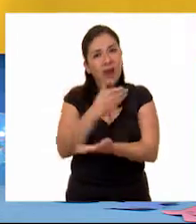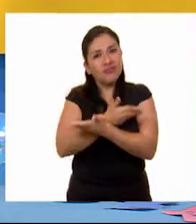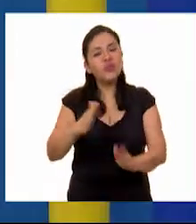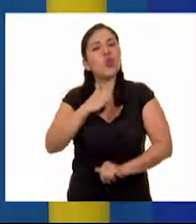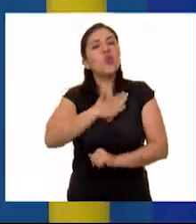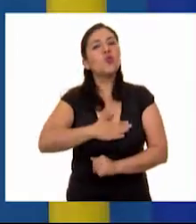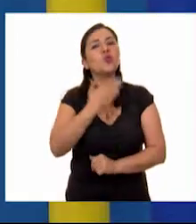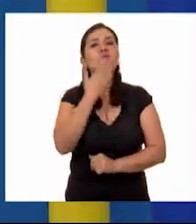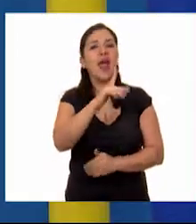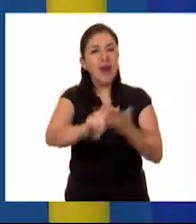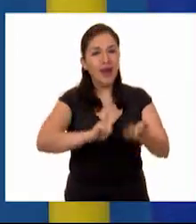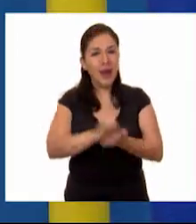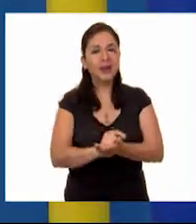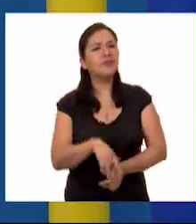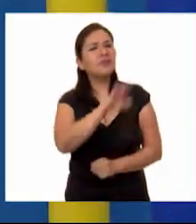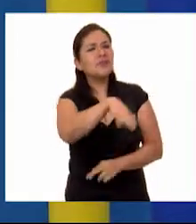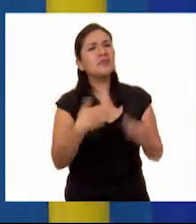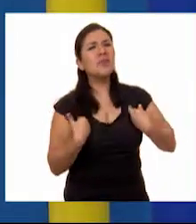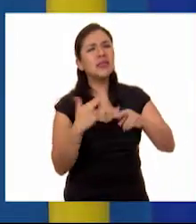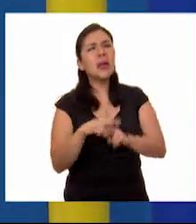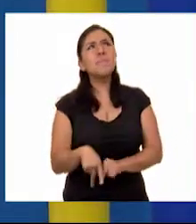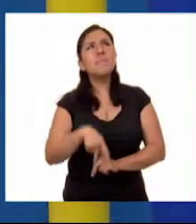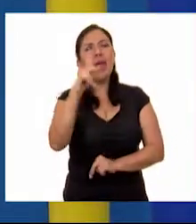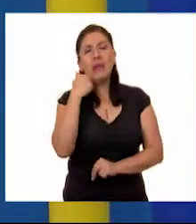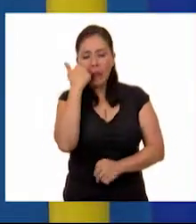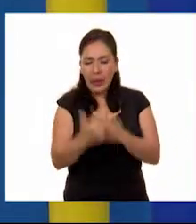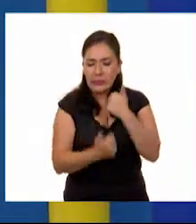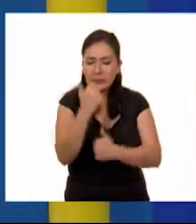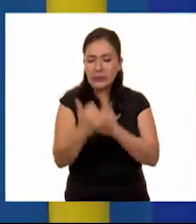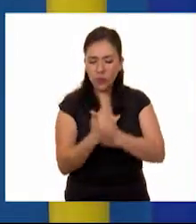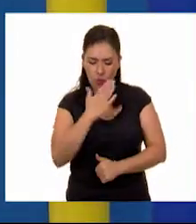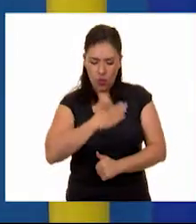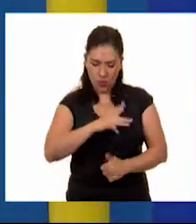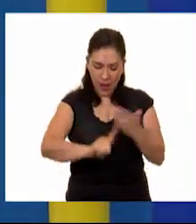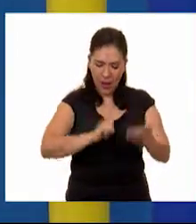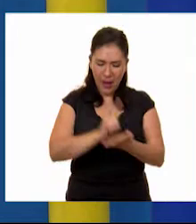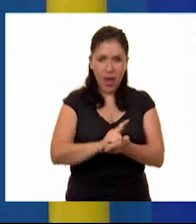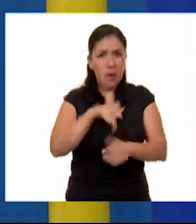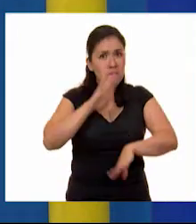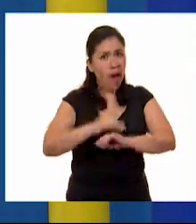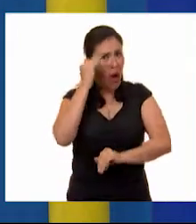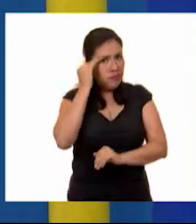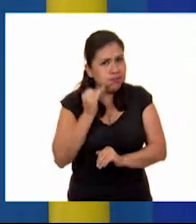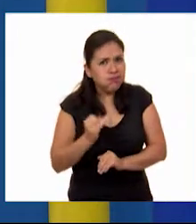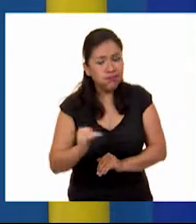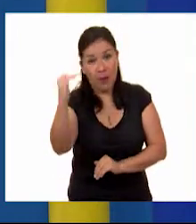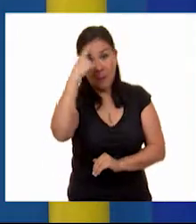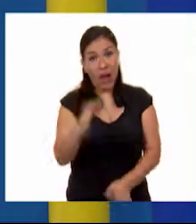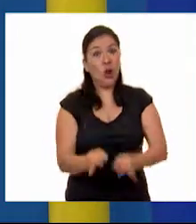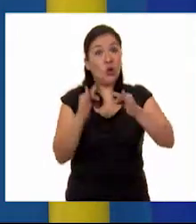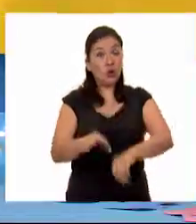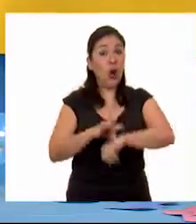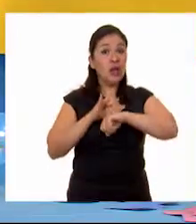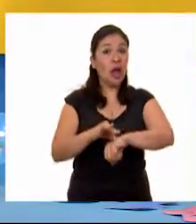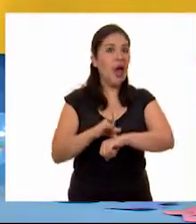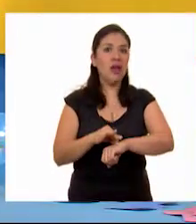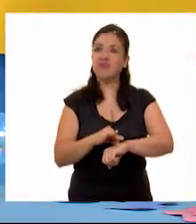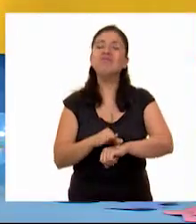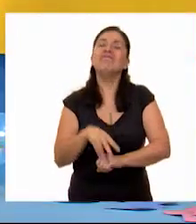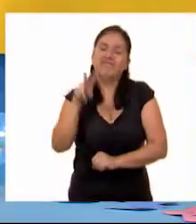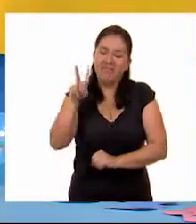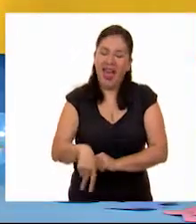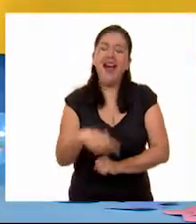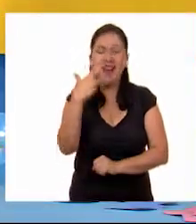democracia. Maestra Ceci, pero la búsqueda de esa democracia tomó mucho tiempo antes de poder hacerse realidad, ¿no?